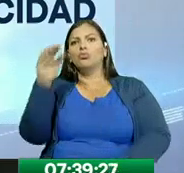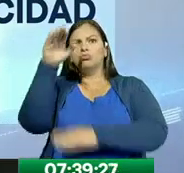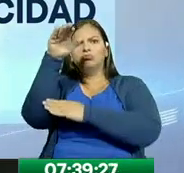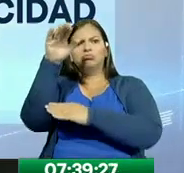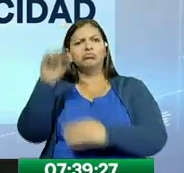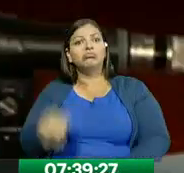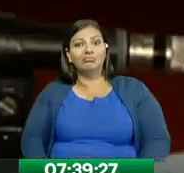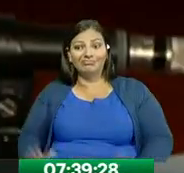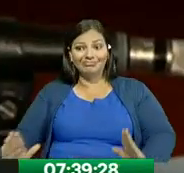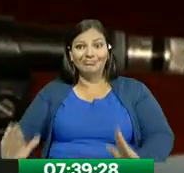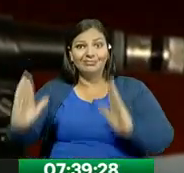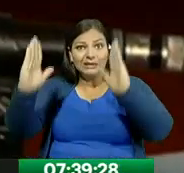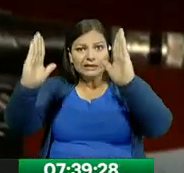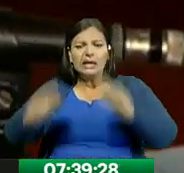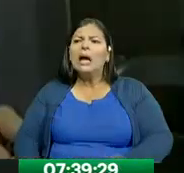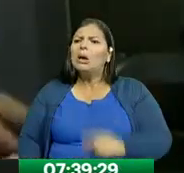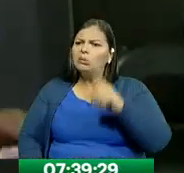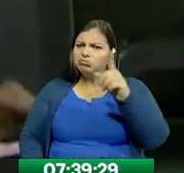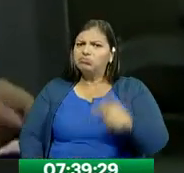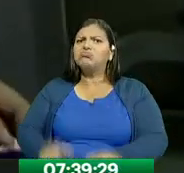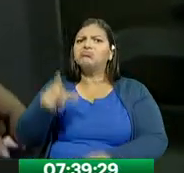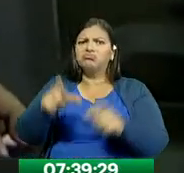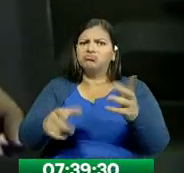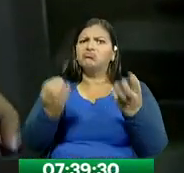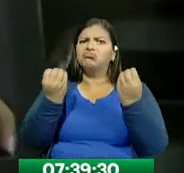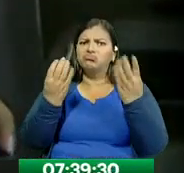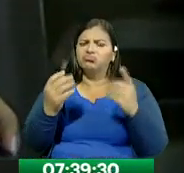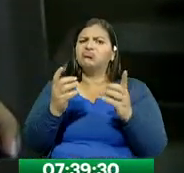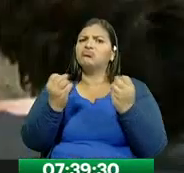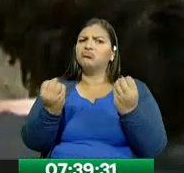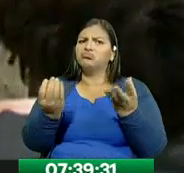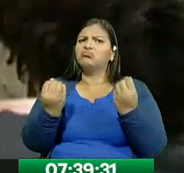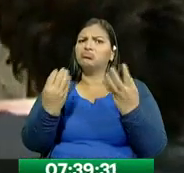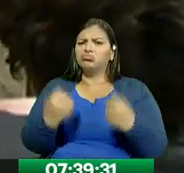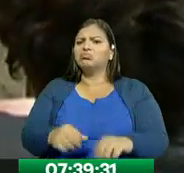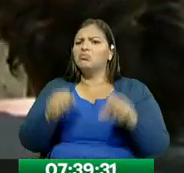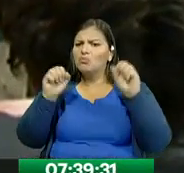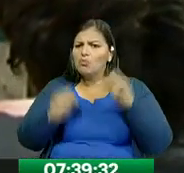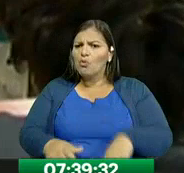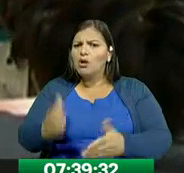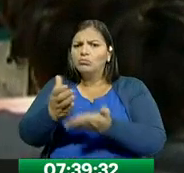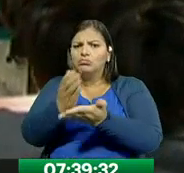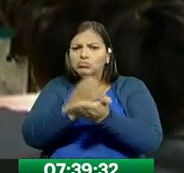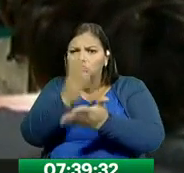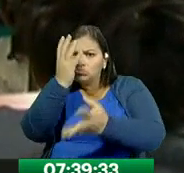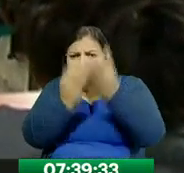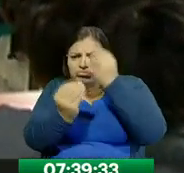4.840 personas. Johnny y Vicente son un claro ejemplo de que las barreras no existen